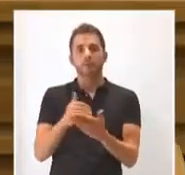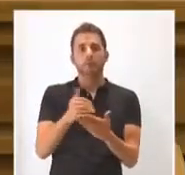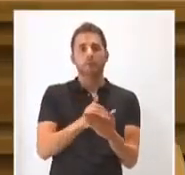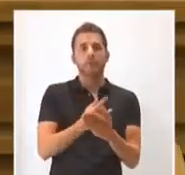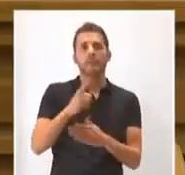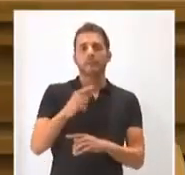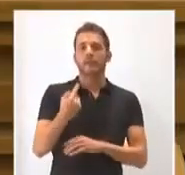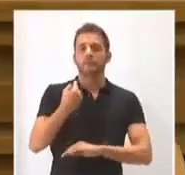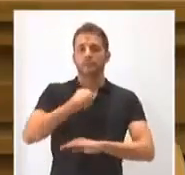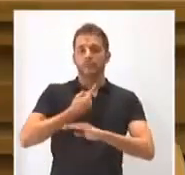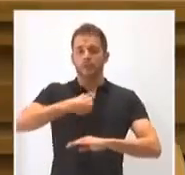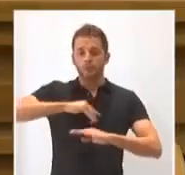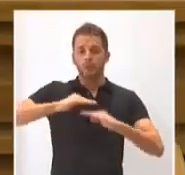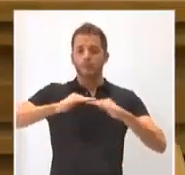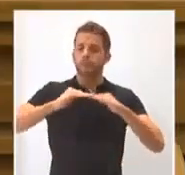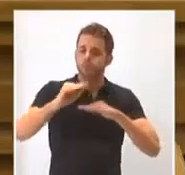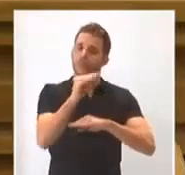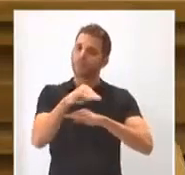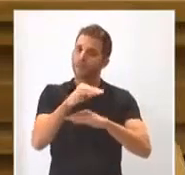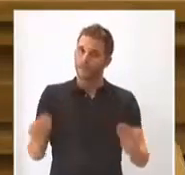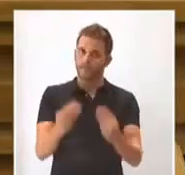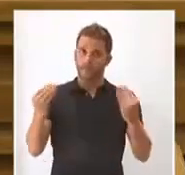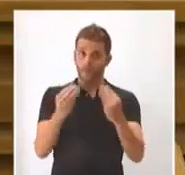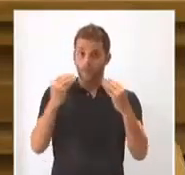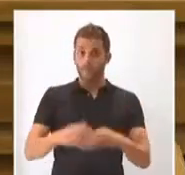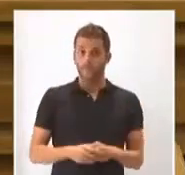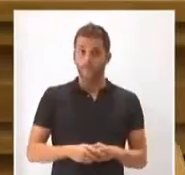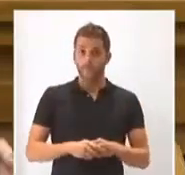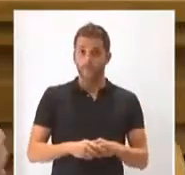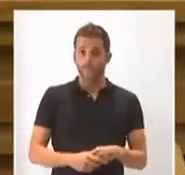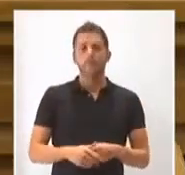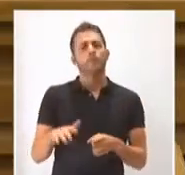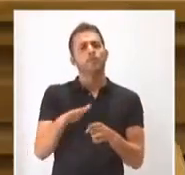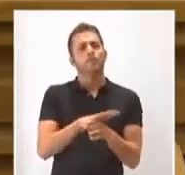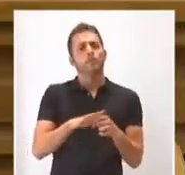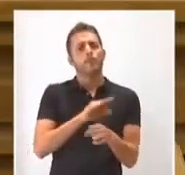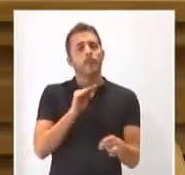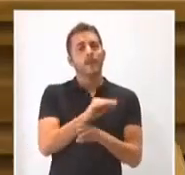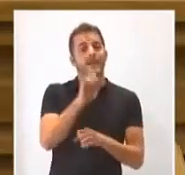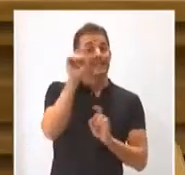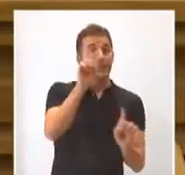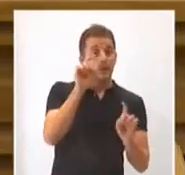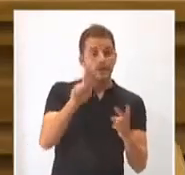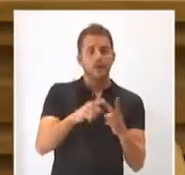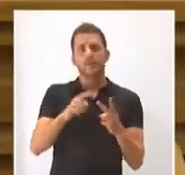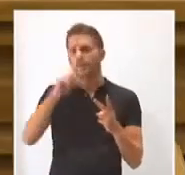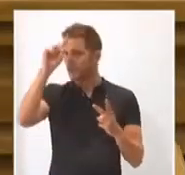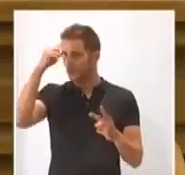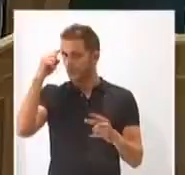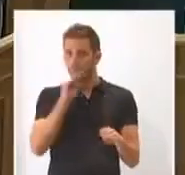sostenerlo ya mantenerlo ya cuidarlo mejor algunas inversiones en este ámbito tanto en educación como en cultura